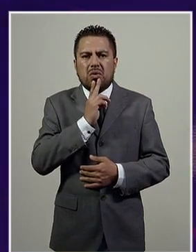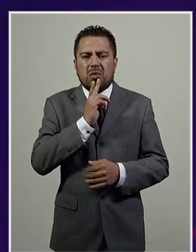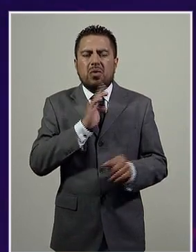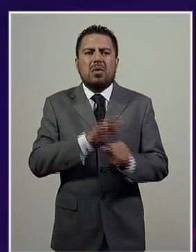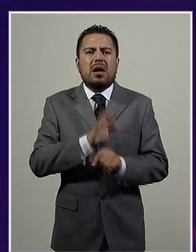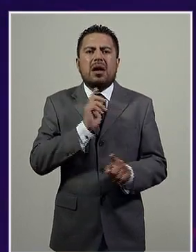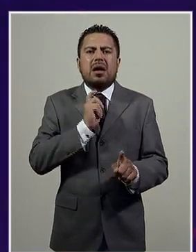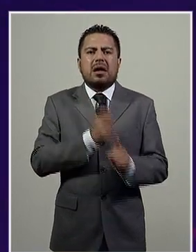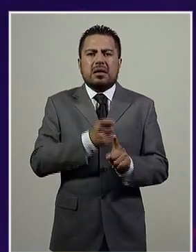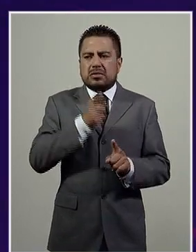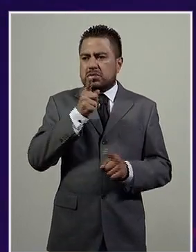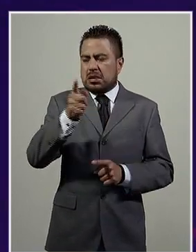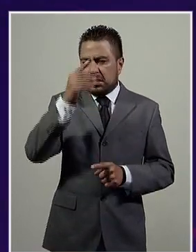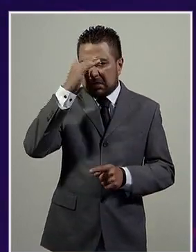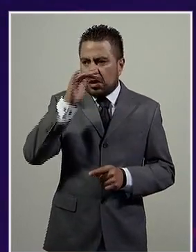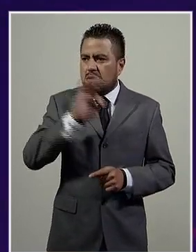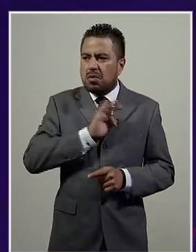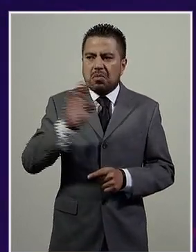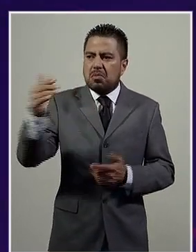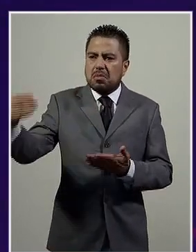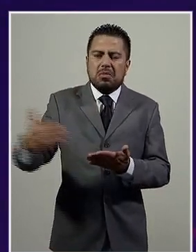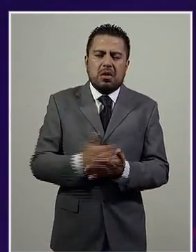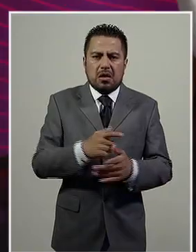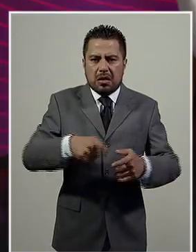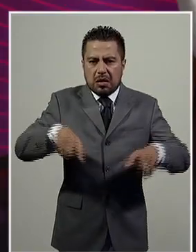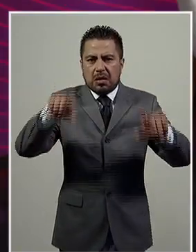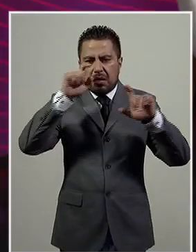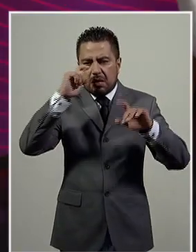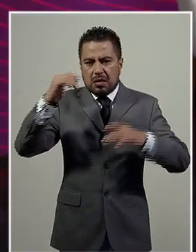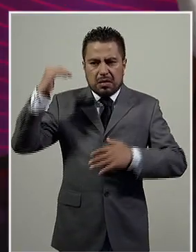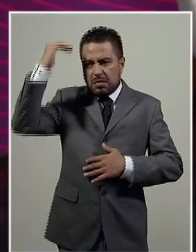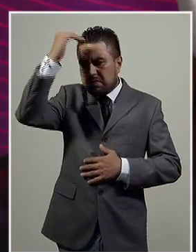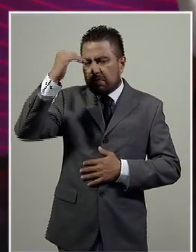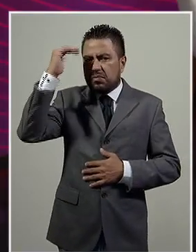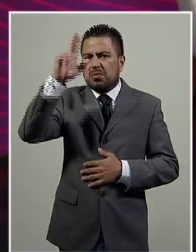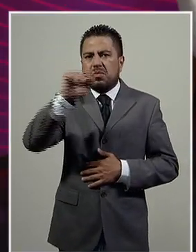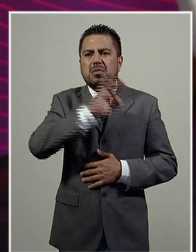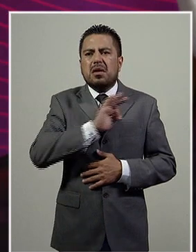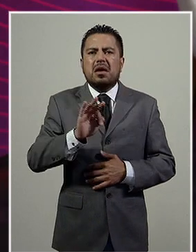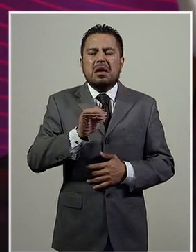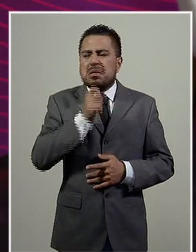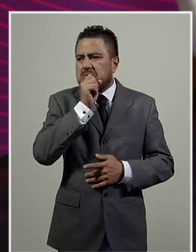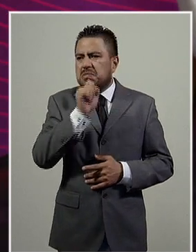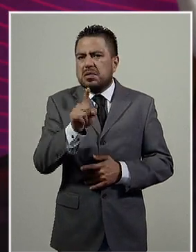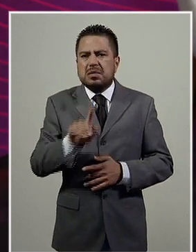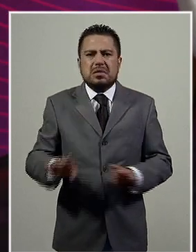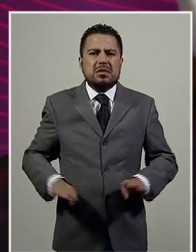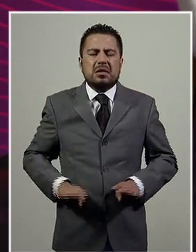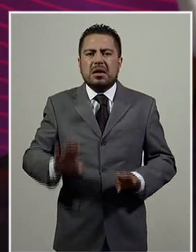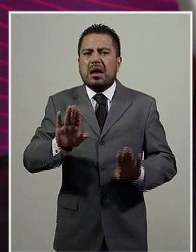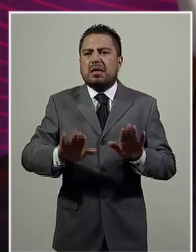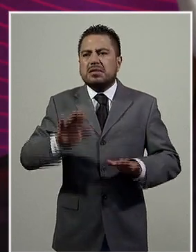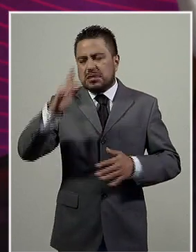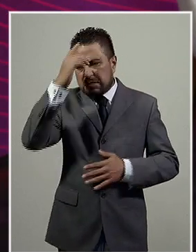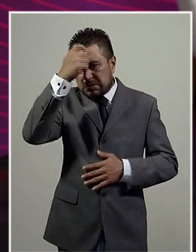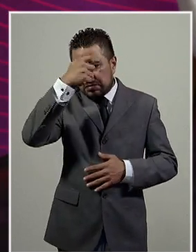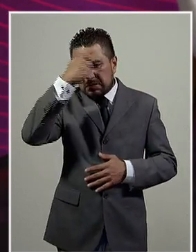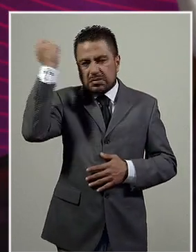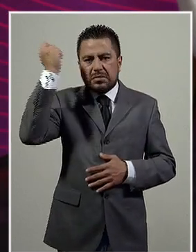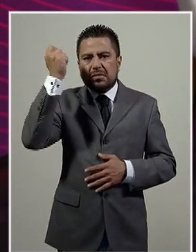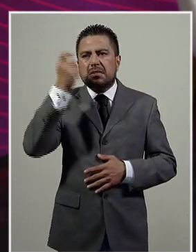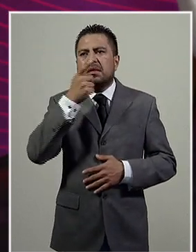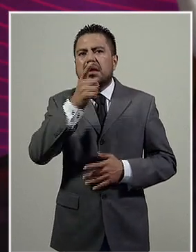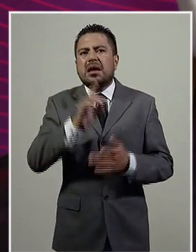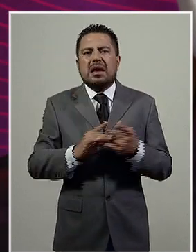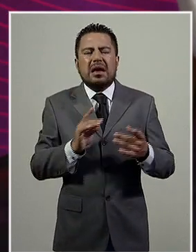es, usted, señora, no puede venir con lentes y con turbante, ¿no? Como si fuera lo mismo. Sí, ¿no? quítese el gorrito, ¿no?